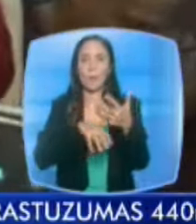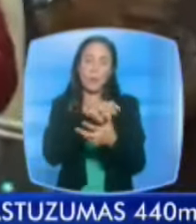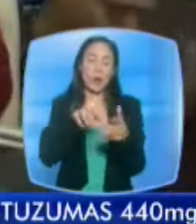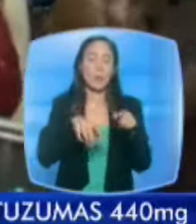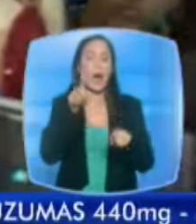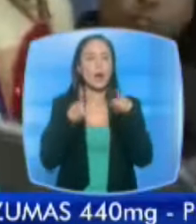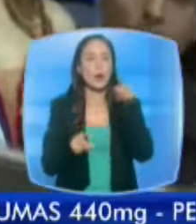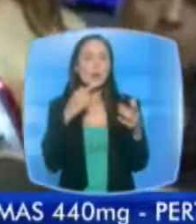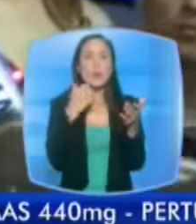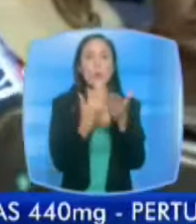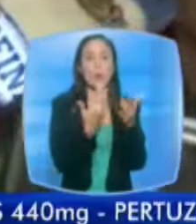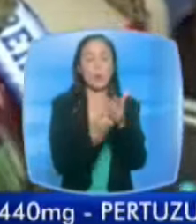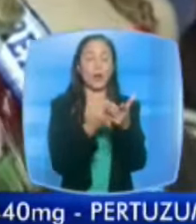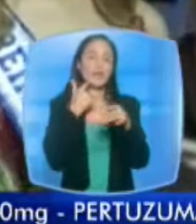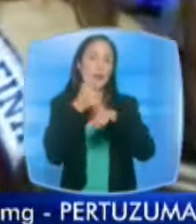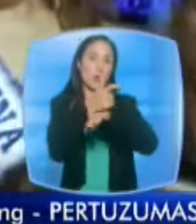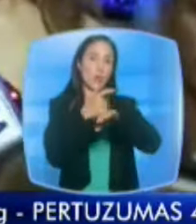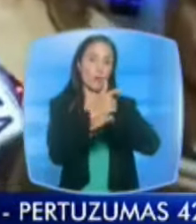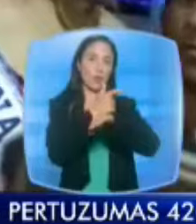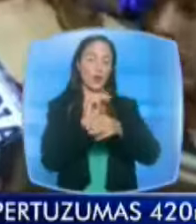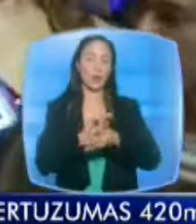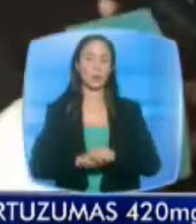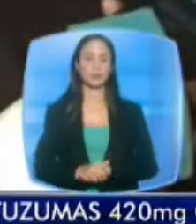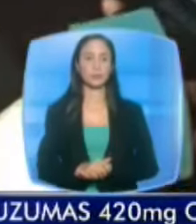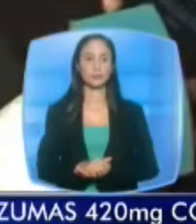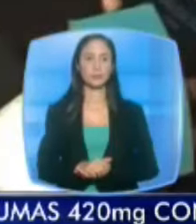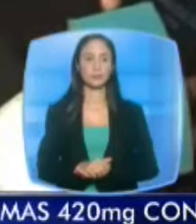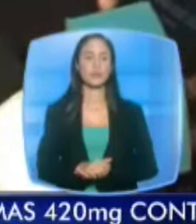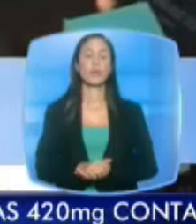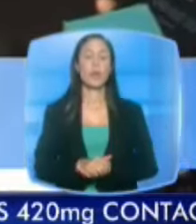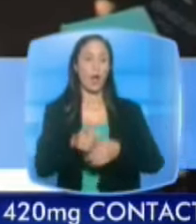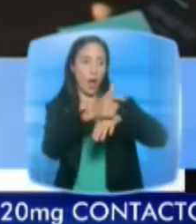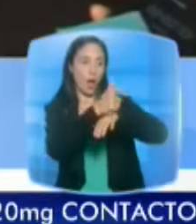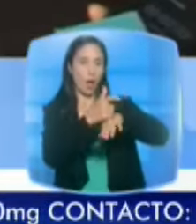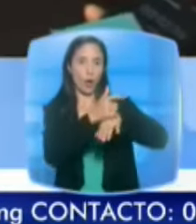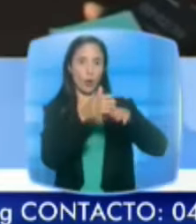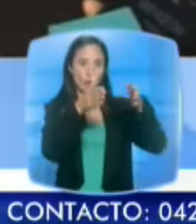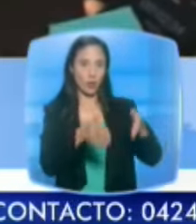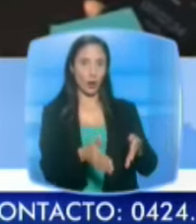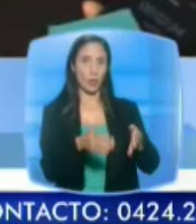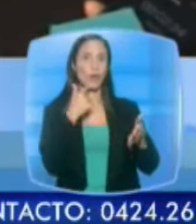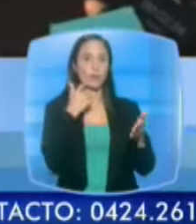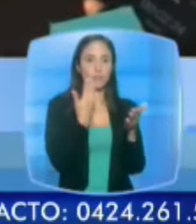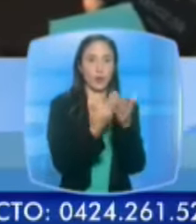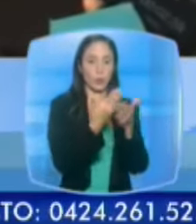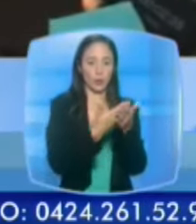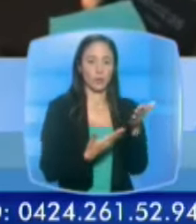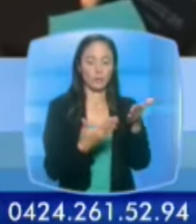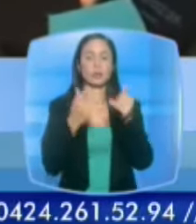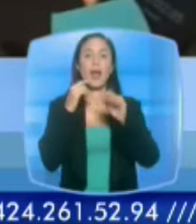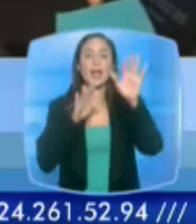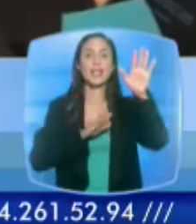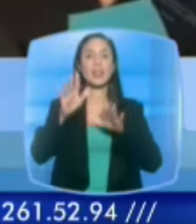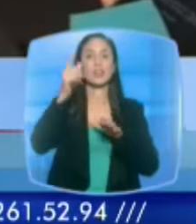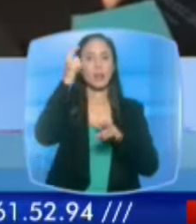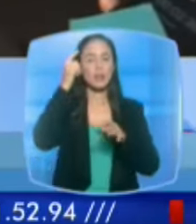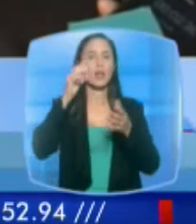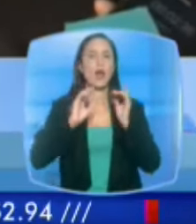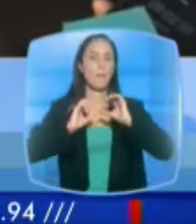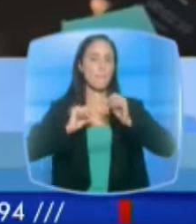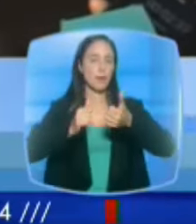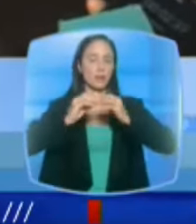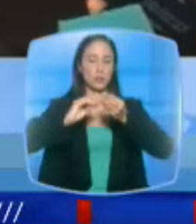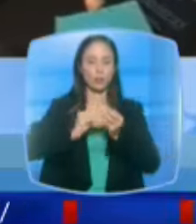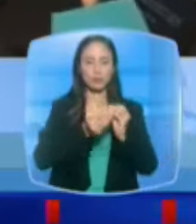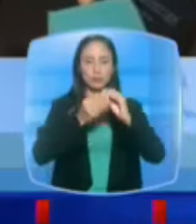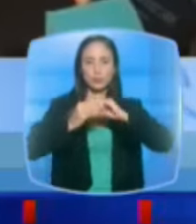fueron planteados ante el gobierno regional. El gobernador me manifestó que dentro de 15 días comienza el asfaltado de